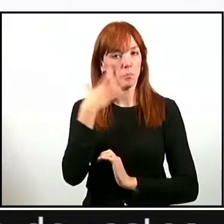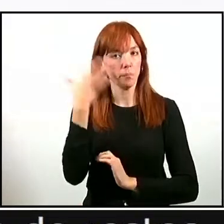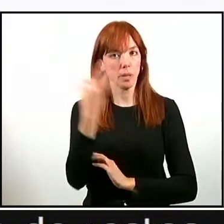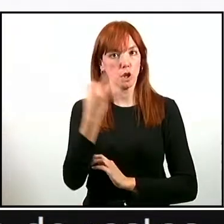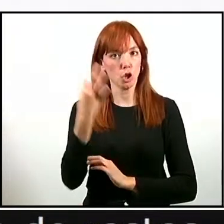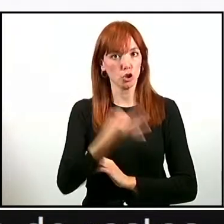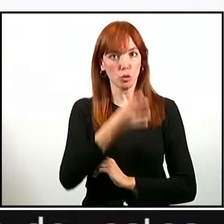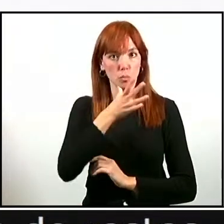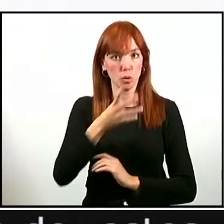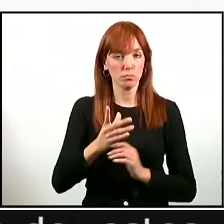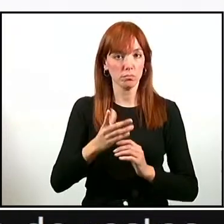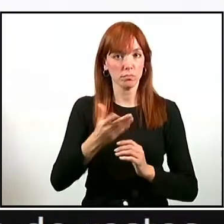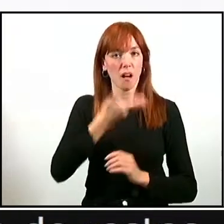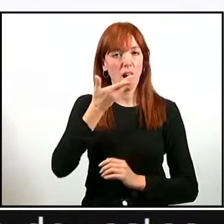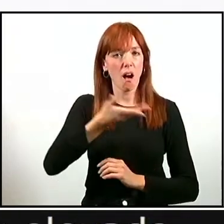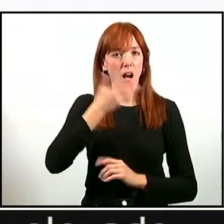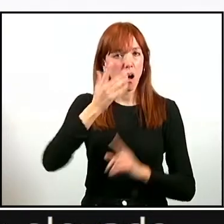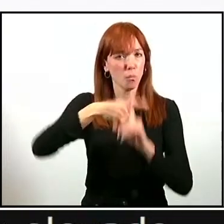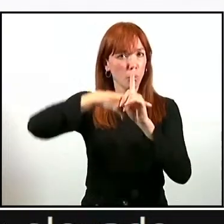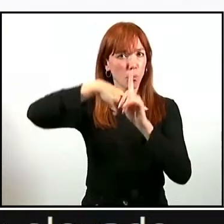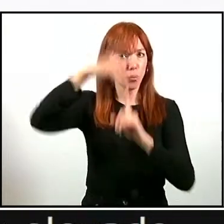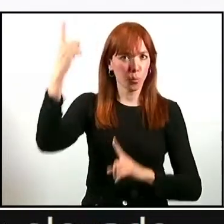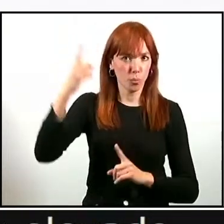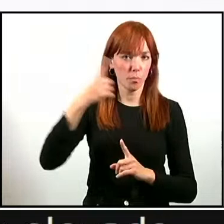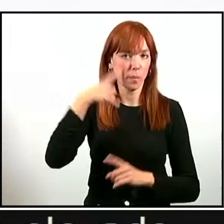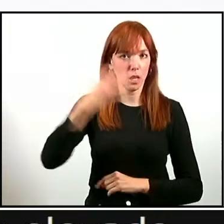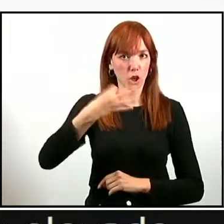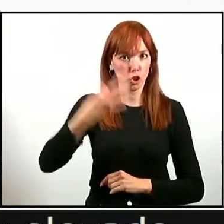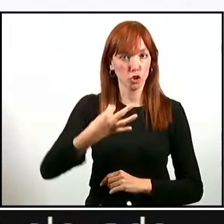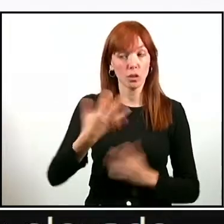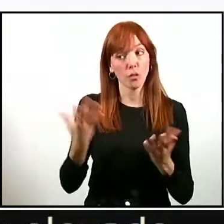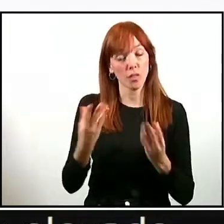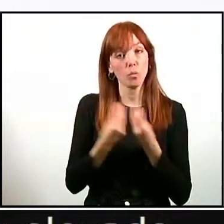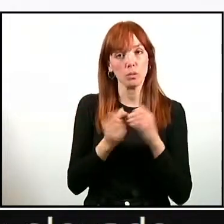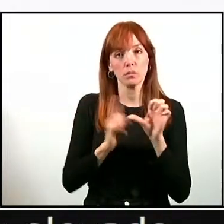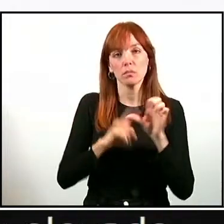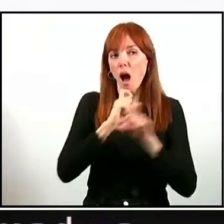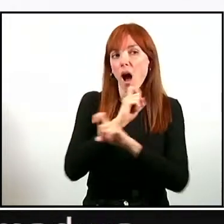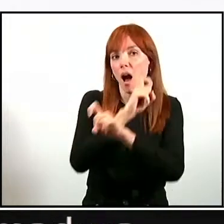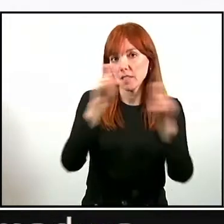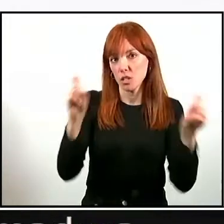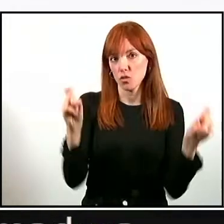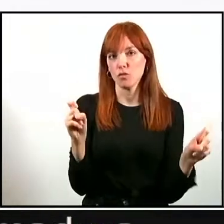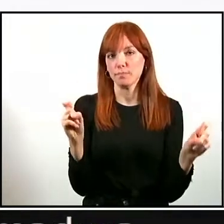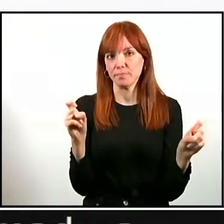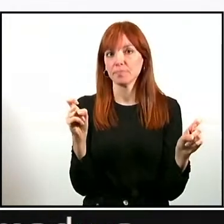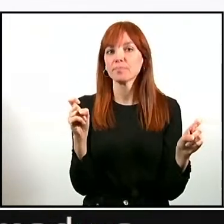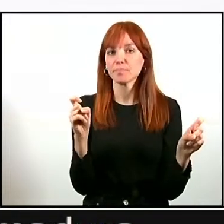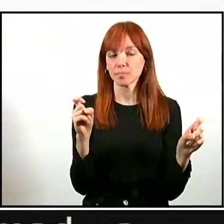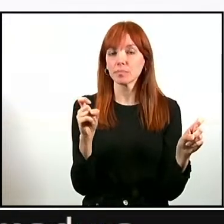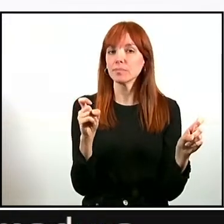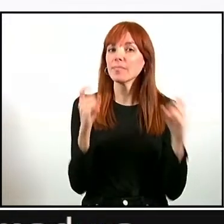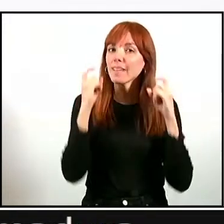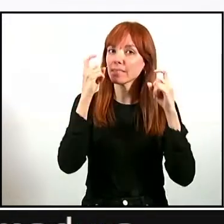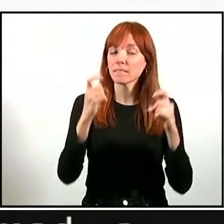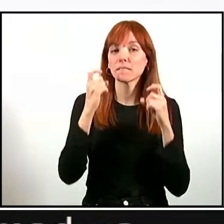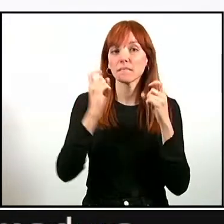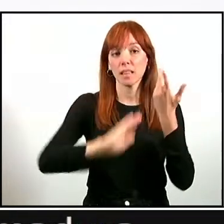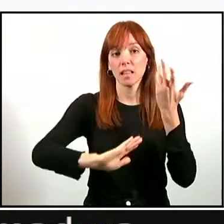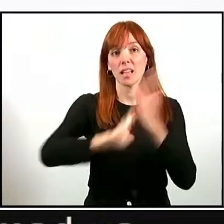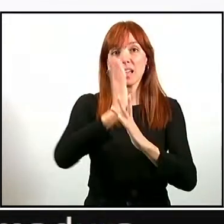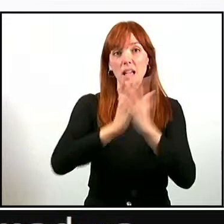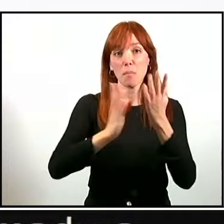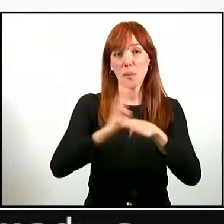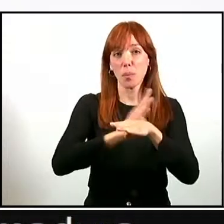estos momentos. Por tanto, desde la Junta de Extremadura hacemos un llamamiento a intentar aplazar esa quema de